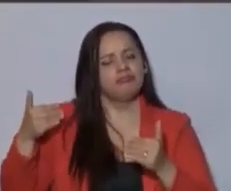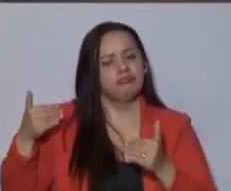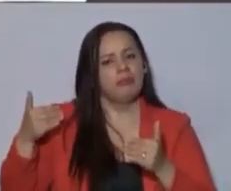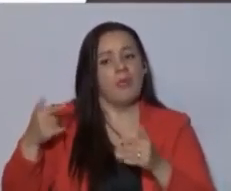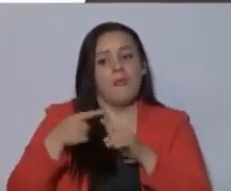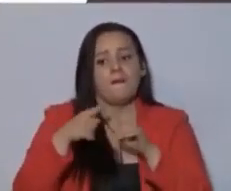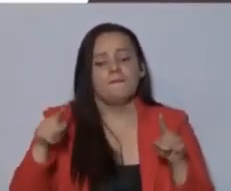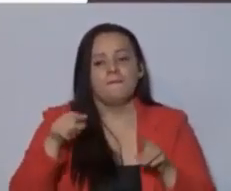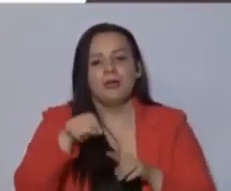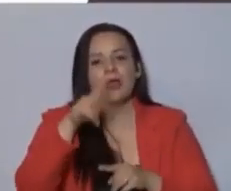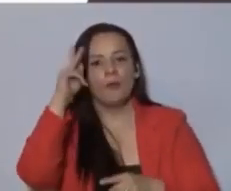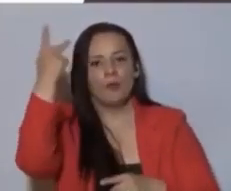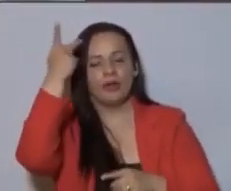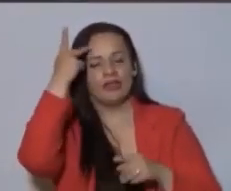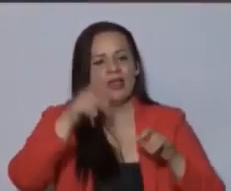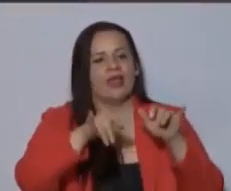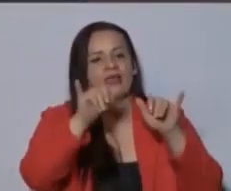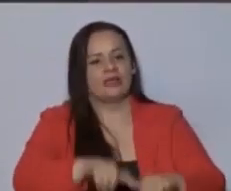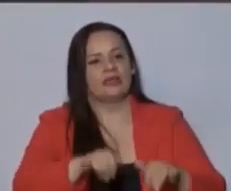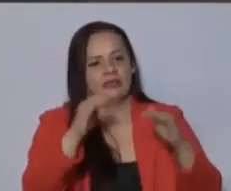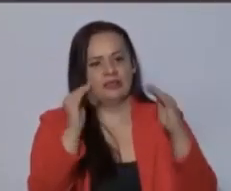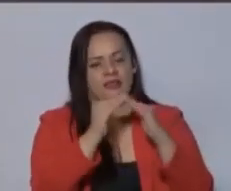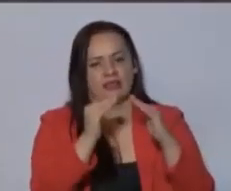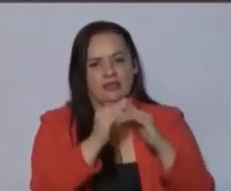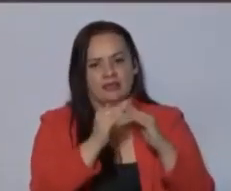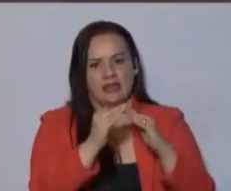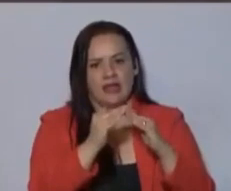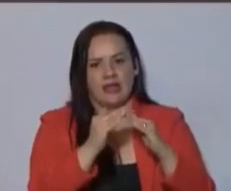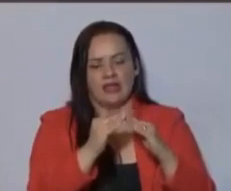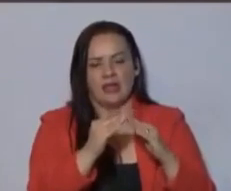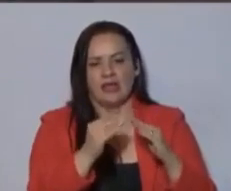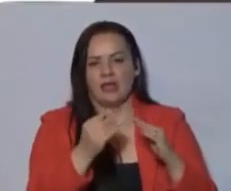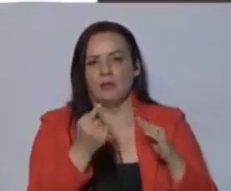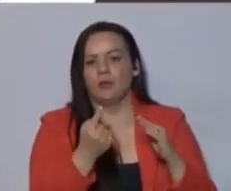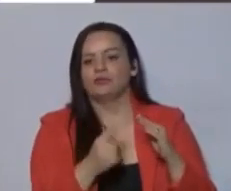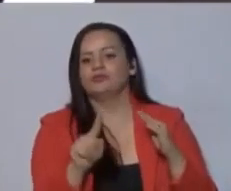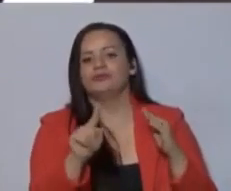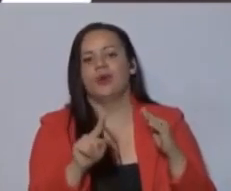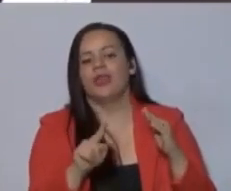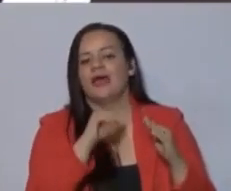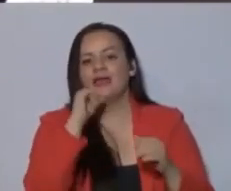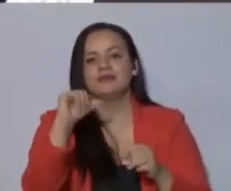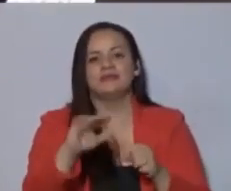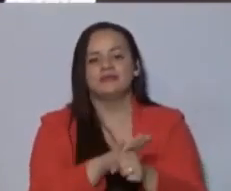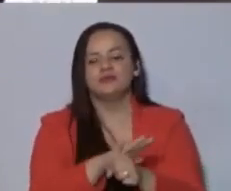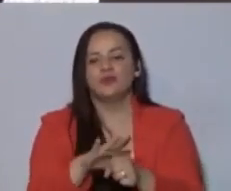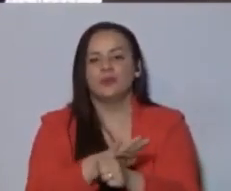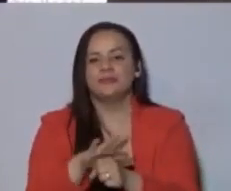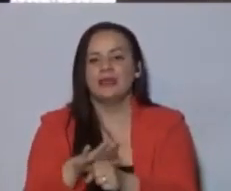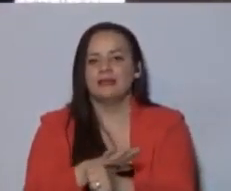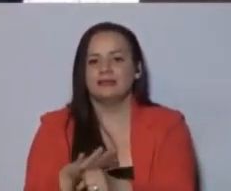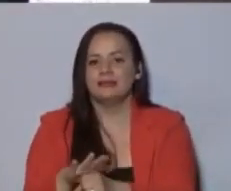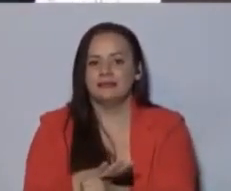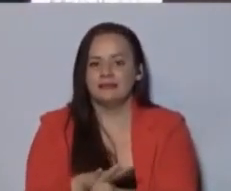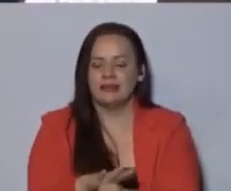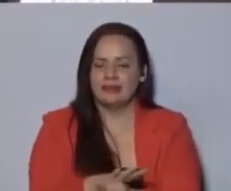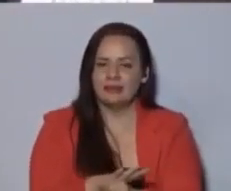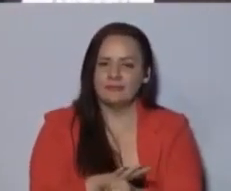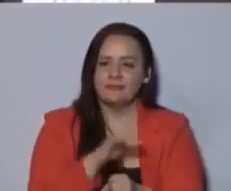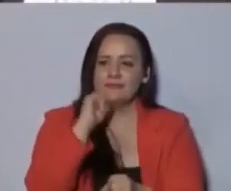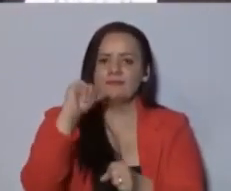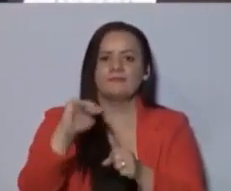Pero esa política de quédate en la casa por sí sola es insuficiente.